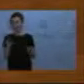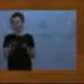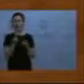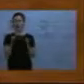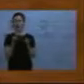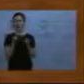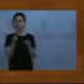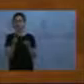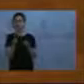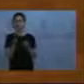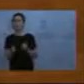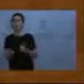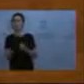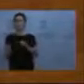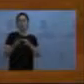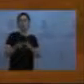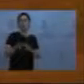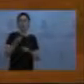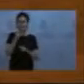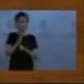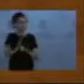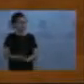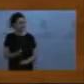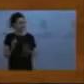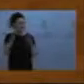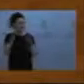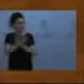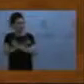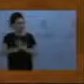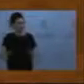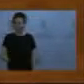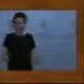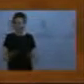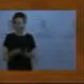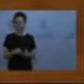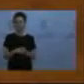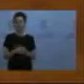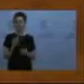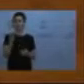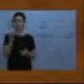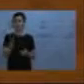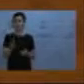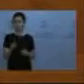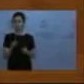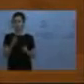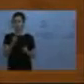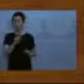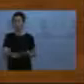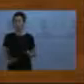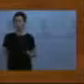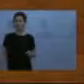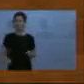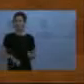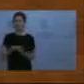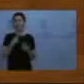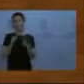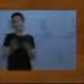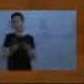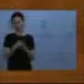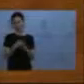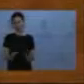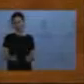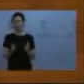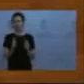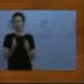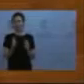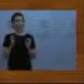que educativos y de valores no tienen nada. Muchos de los que están ahí, y estamos hablando de clubs, les juegan niños desde los 6 años. Están incitando a cualquier cosa menos a fomentar